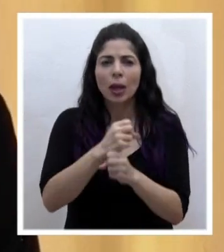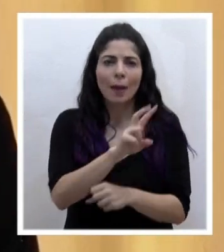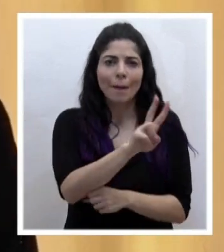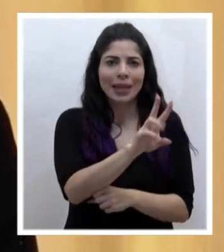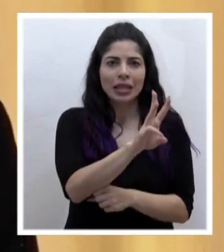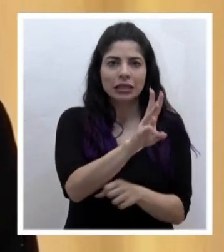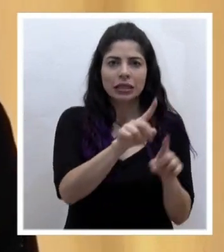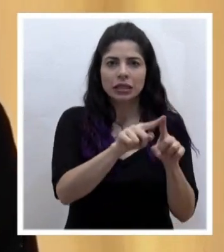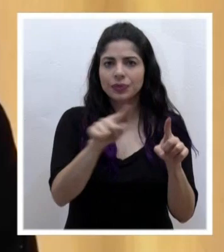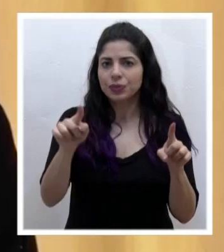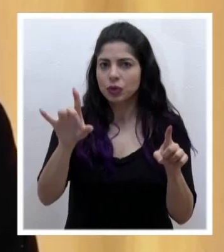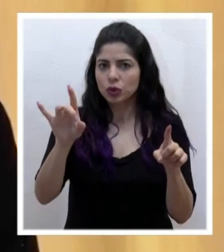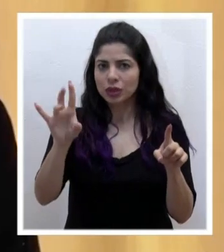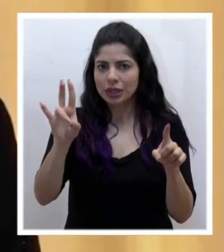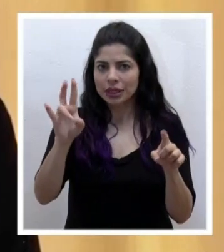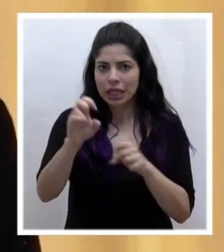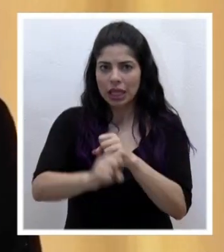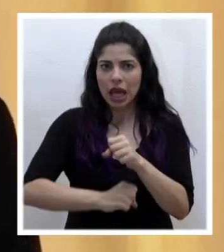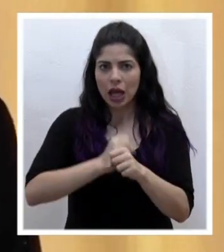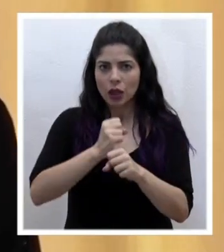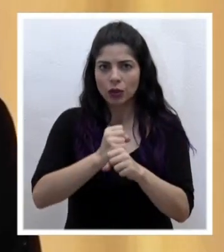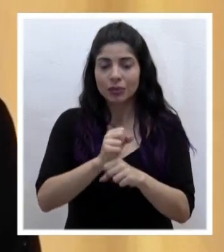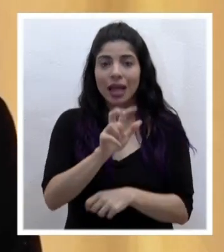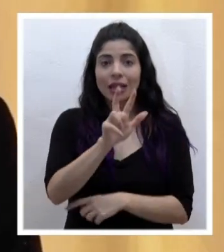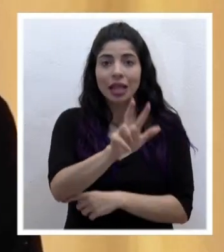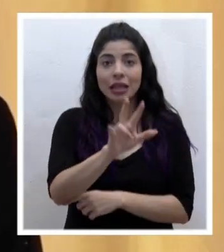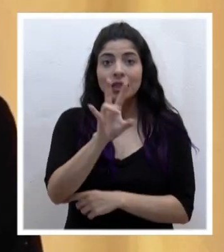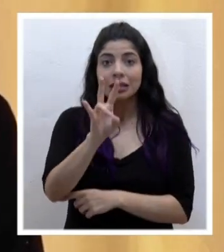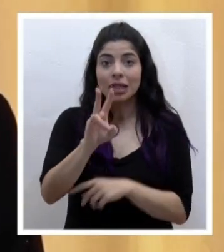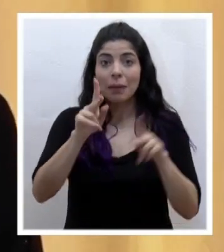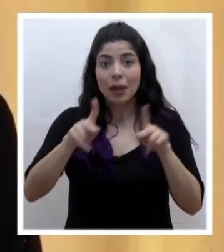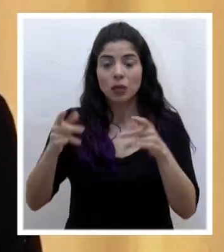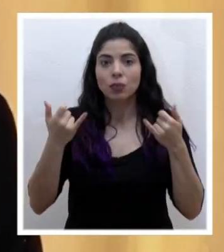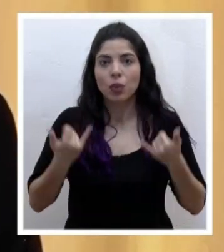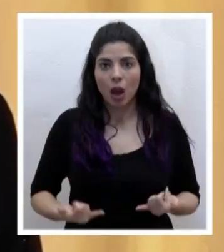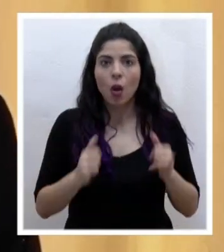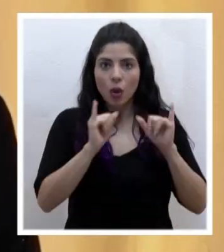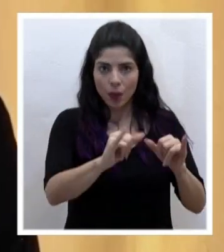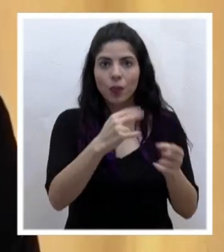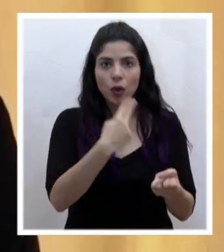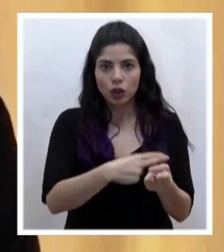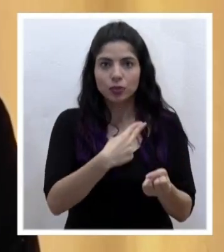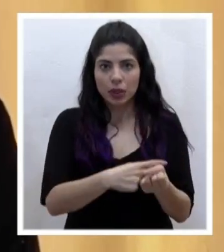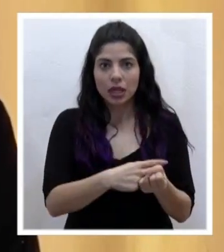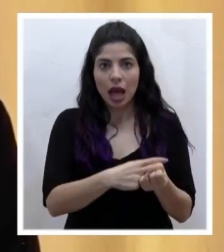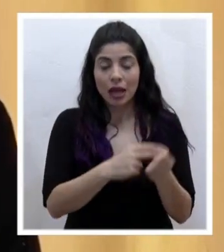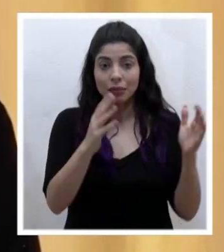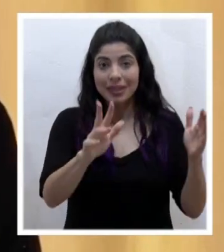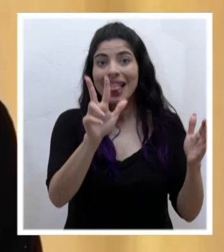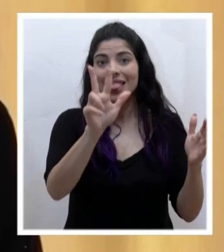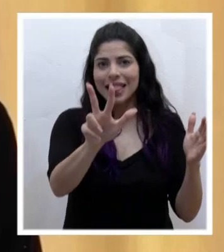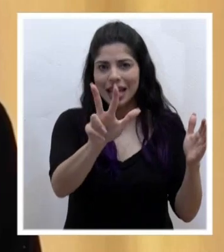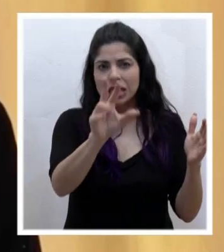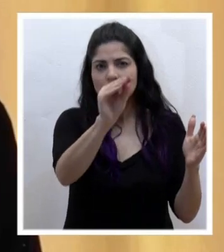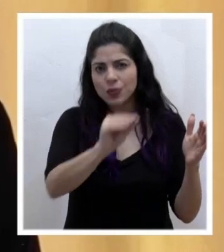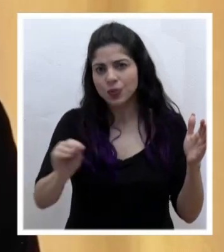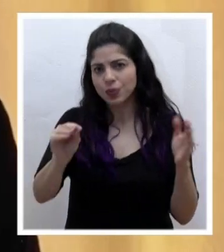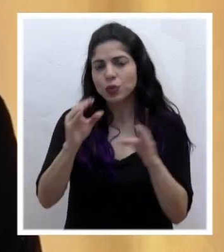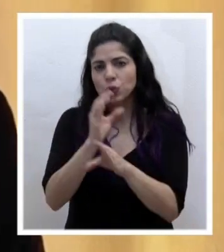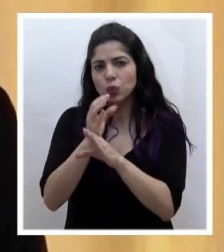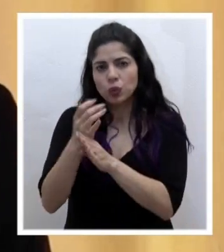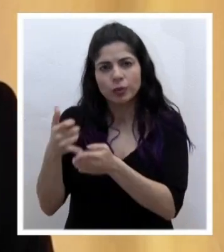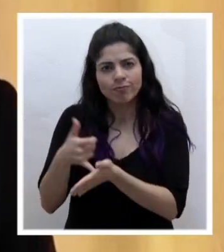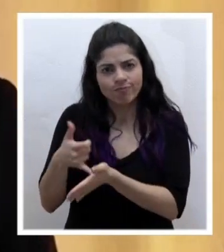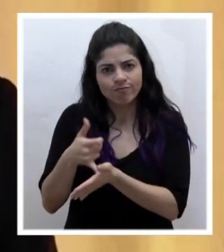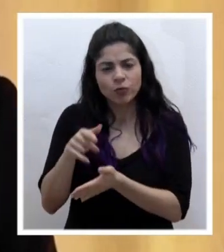26 a 87 años. 37 personas se encuentran hospitalizadas en este momento. 3 de ellas se encuentran en cuidados